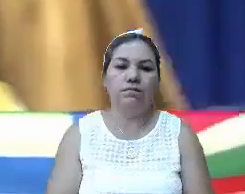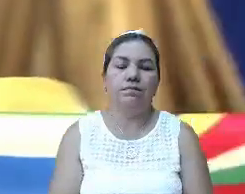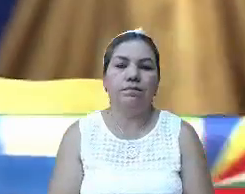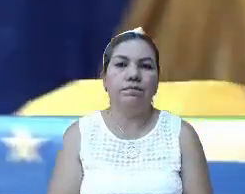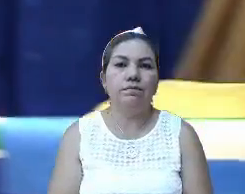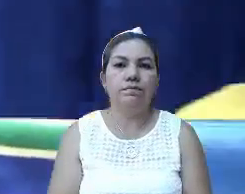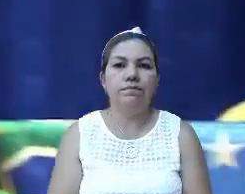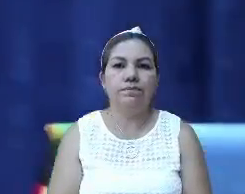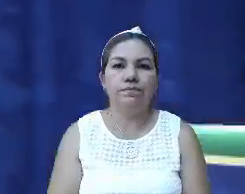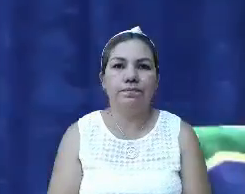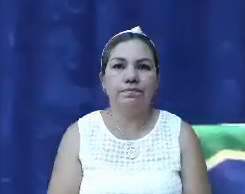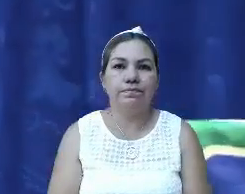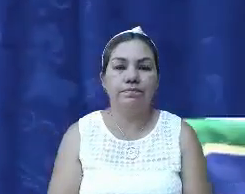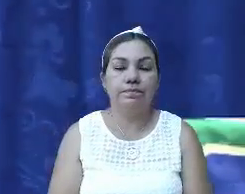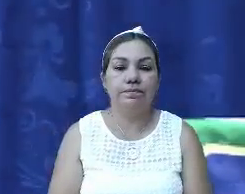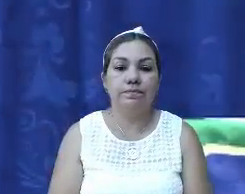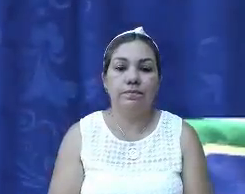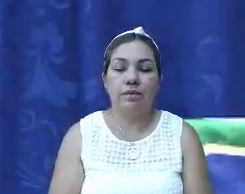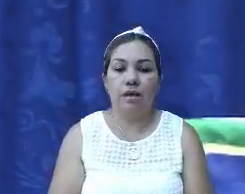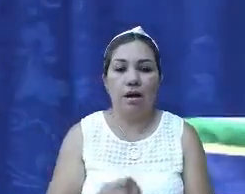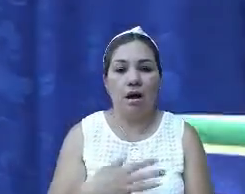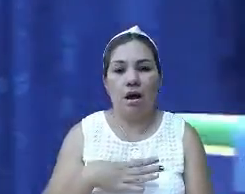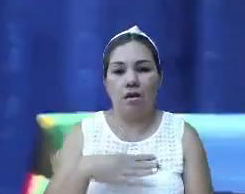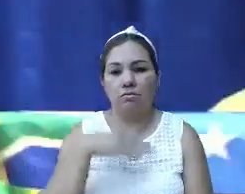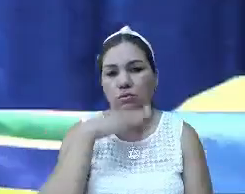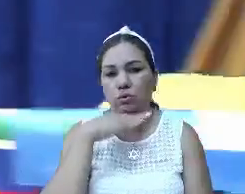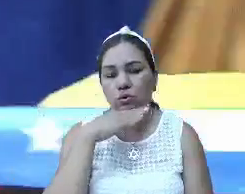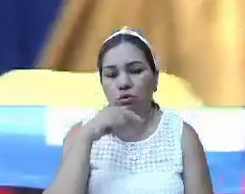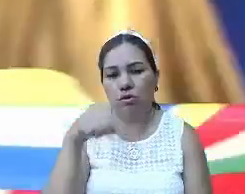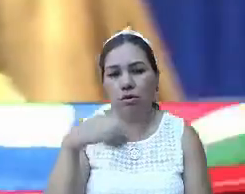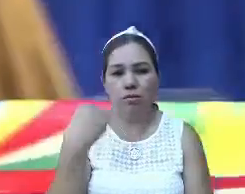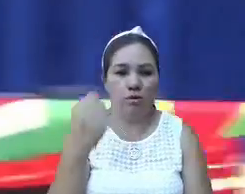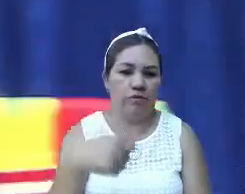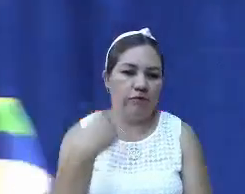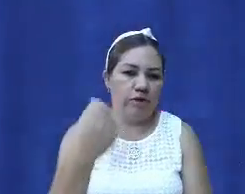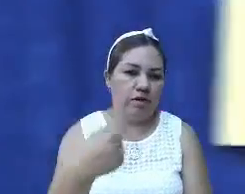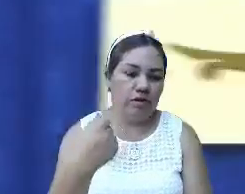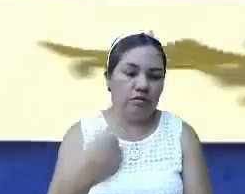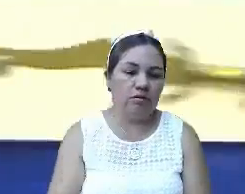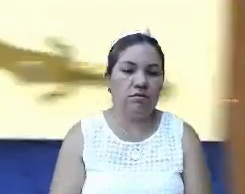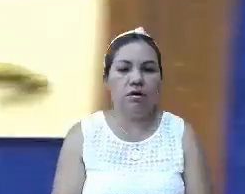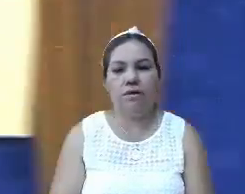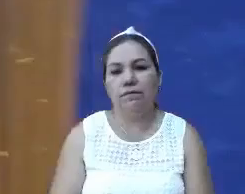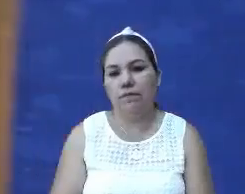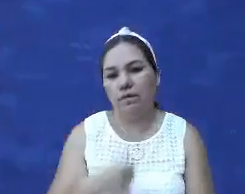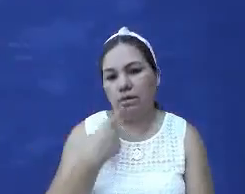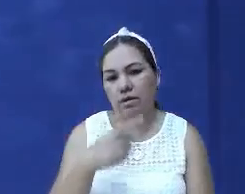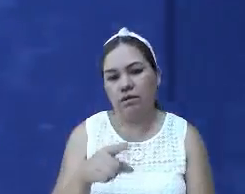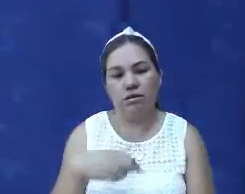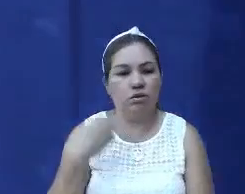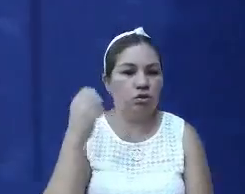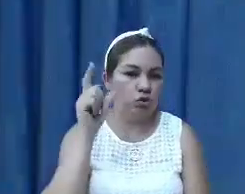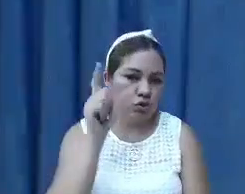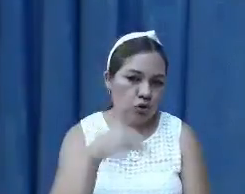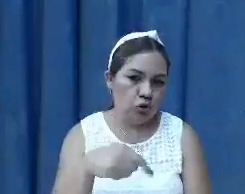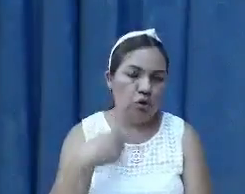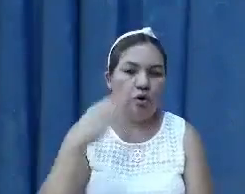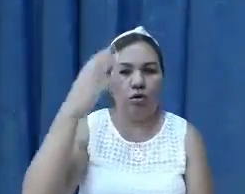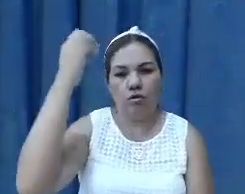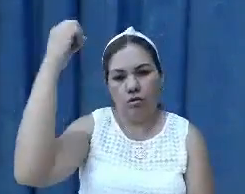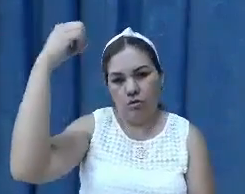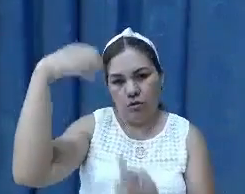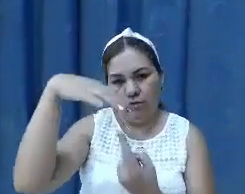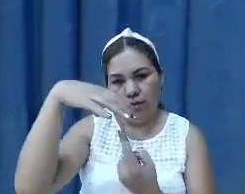¿verdad? Y así como hay unos cuantos profetitas por acá y por otro lado que he visto que solamente sabe predicar, Dios te va a prosperar.